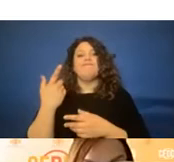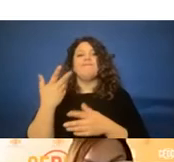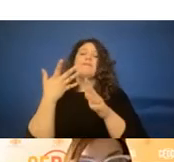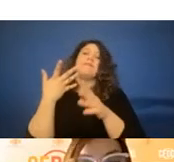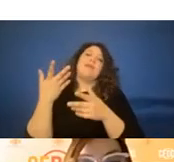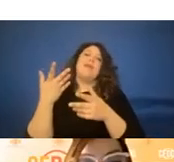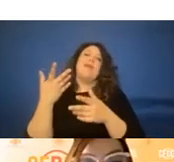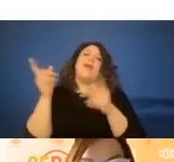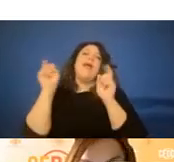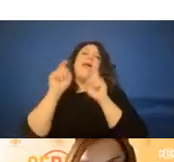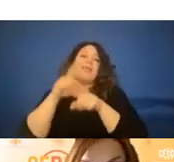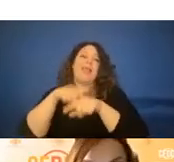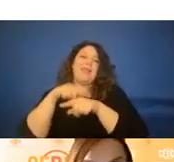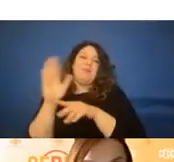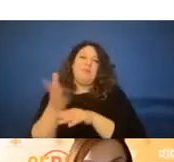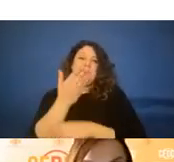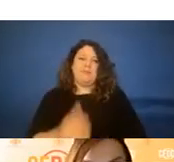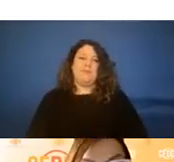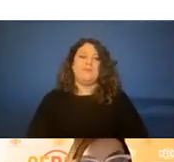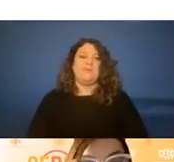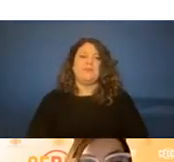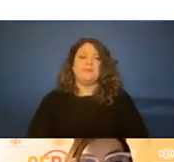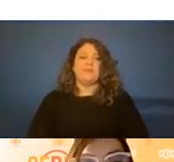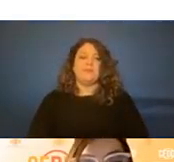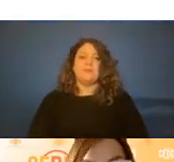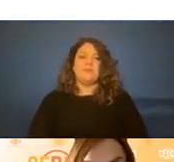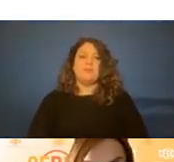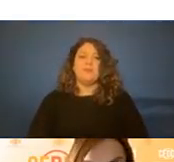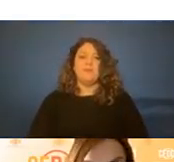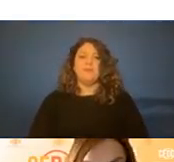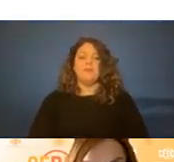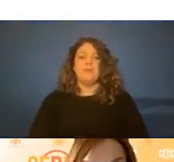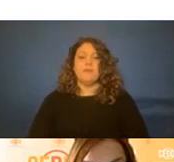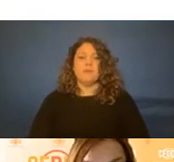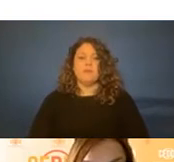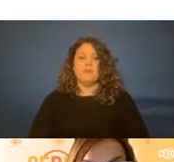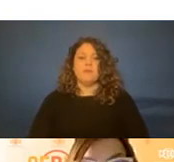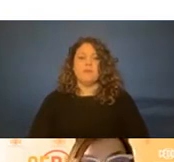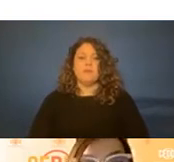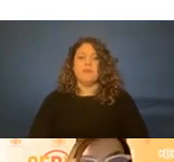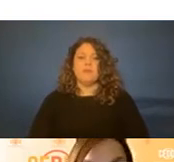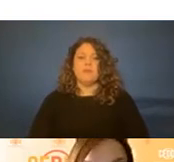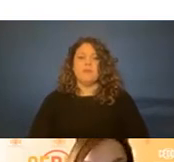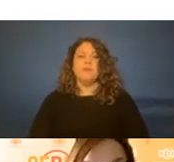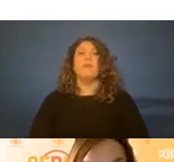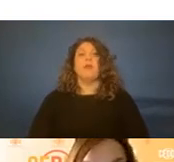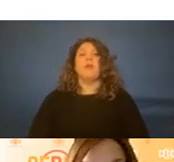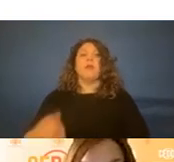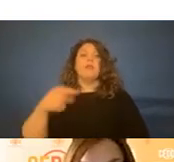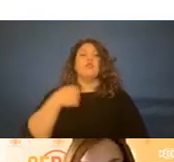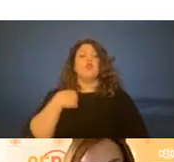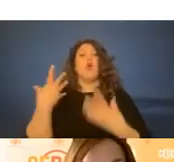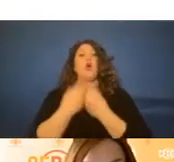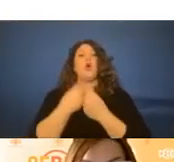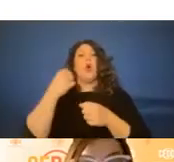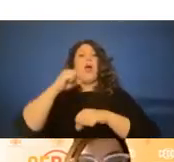explicar. Esto me permitiría, esto yo lo trabajo mucho con los adultos mayores